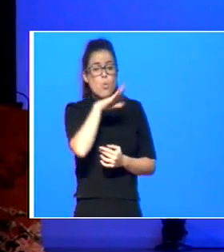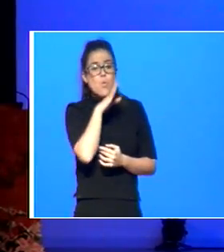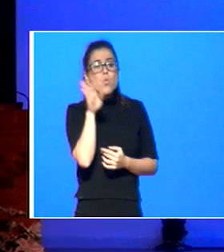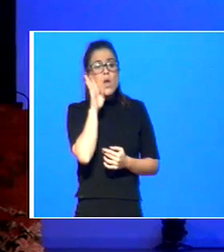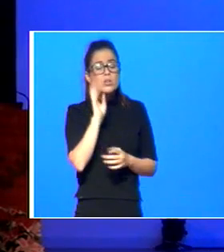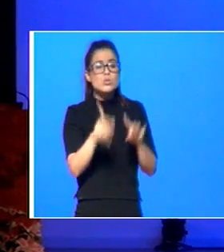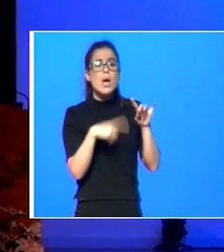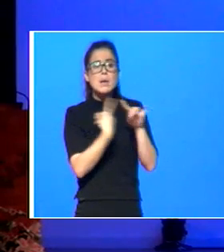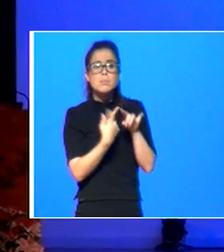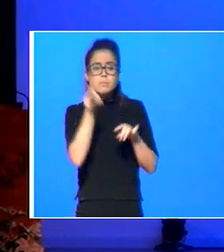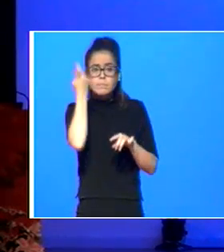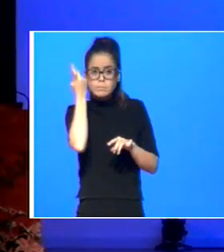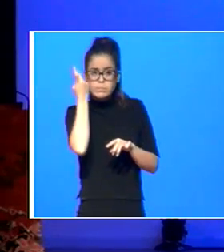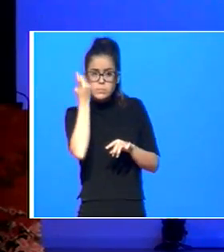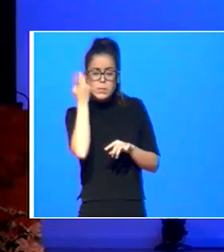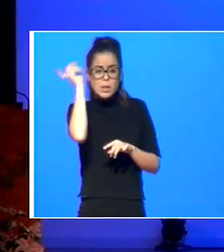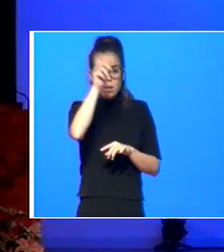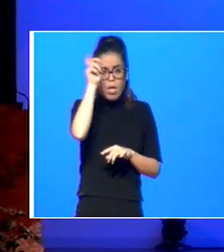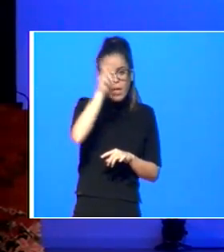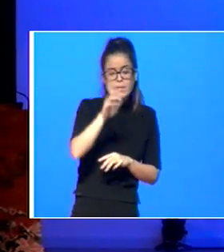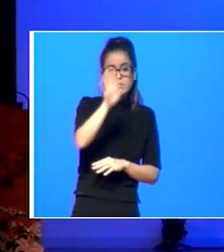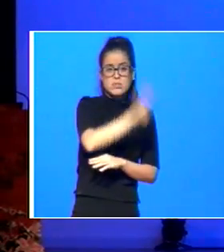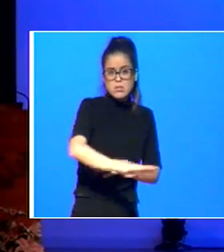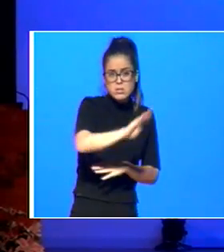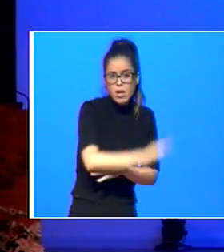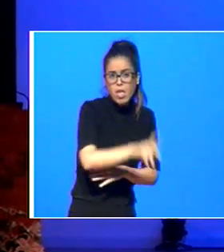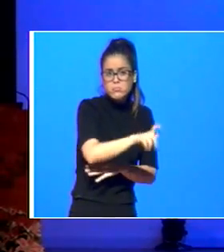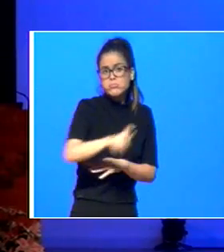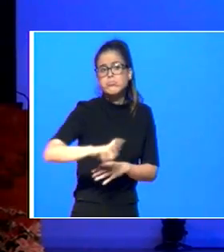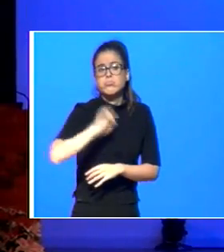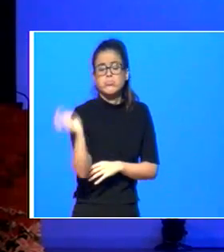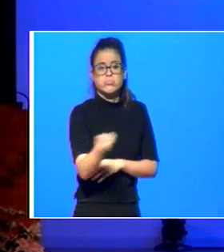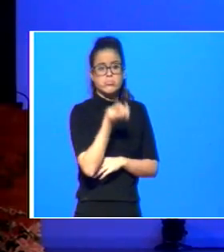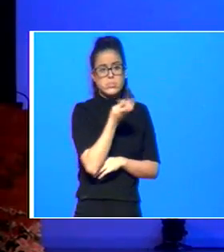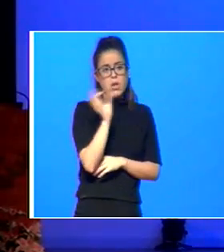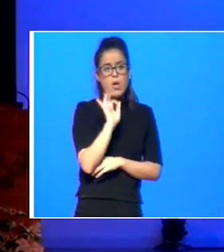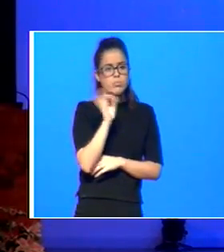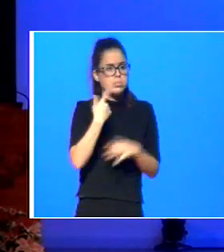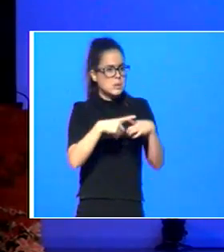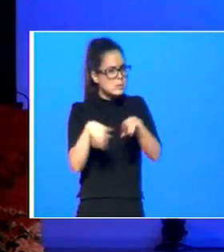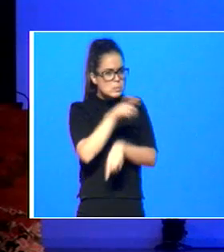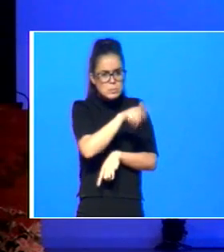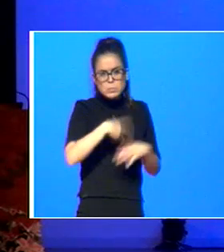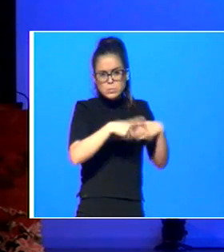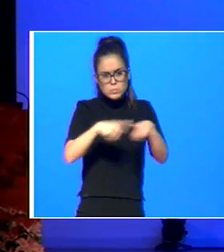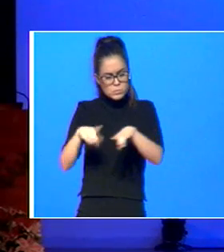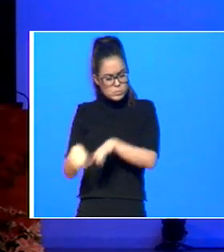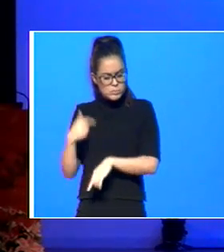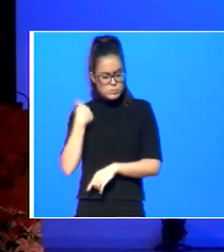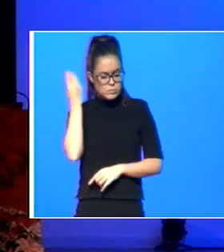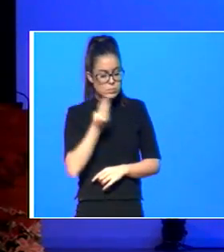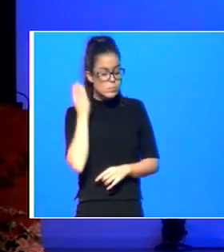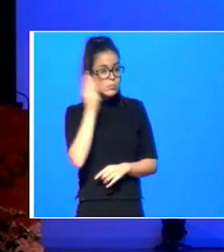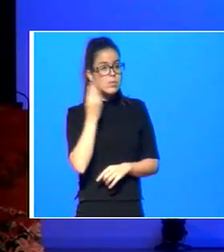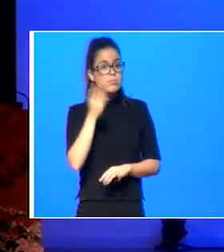bebai, irakasliak, begiraliak, zaintzaileak, edo herriko beste eragile batzuk bebai, ez da? Baina nik uste dut